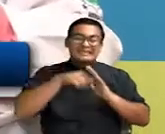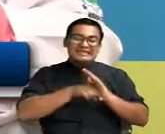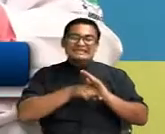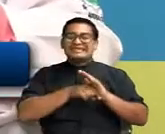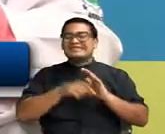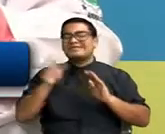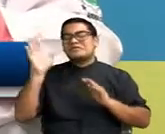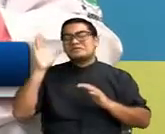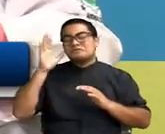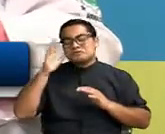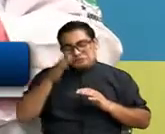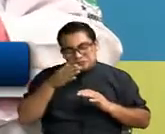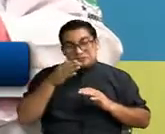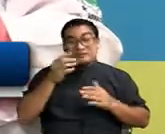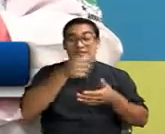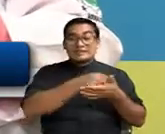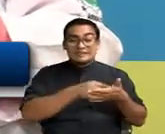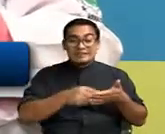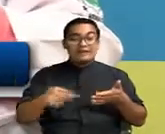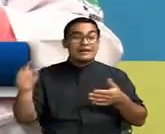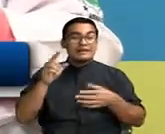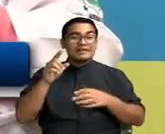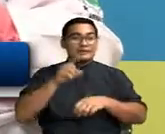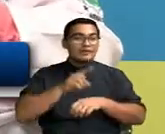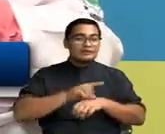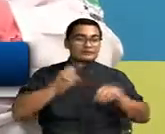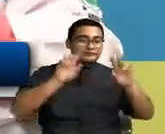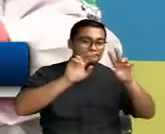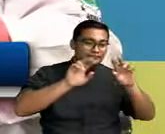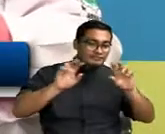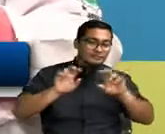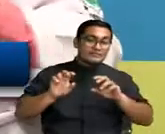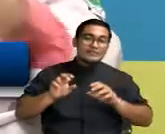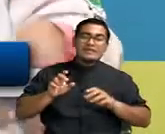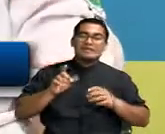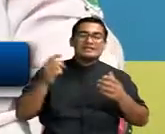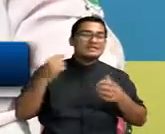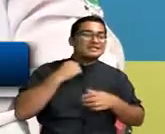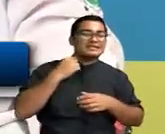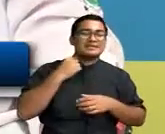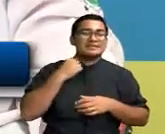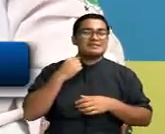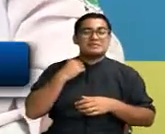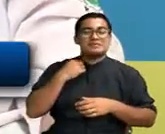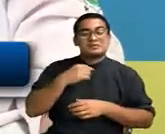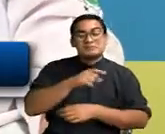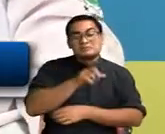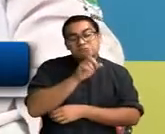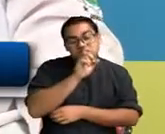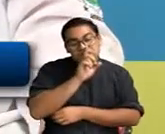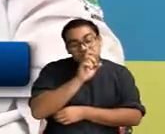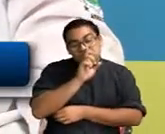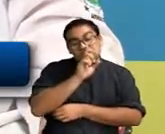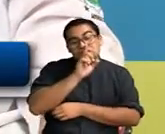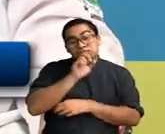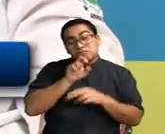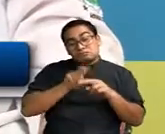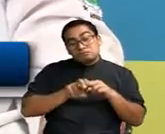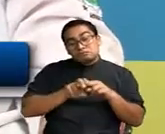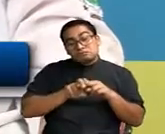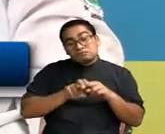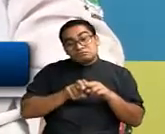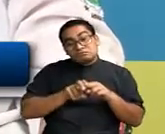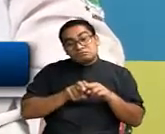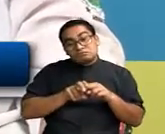un periodo de una semana. Que ánimo deprimido o tristeza casi todo el día, la mayoría de los